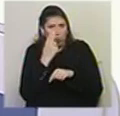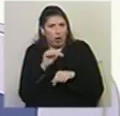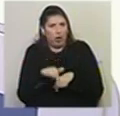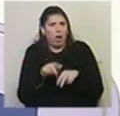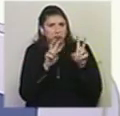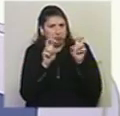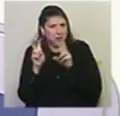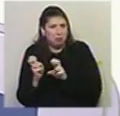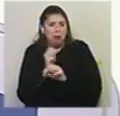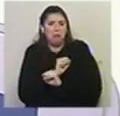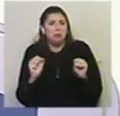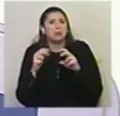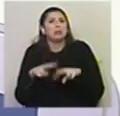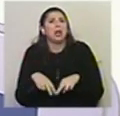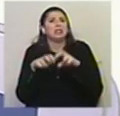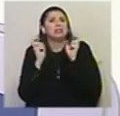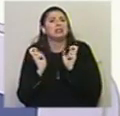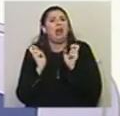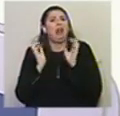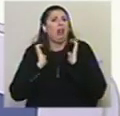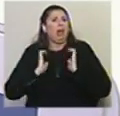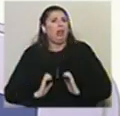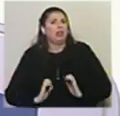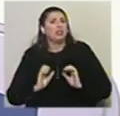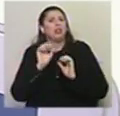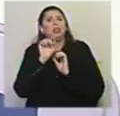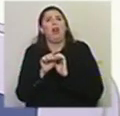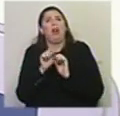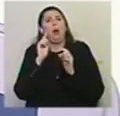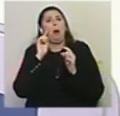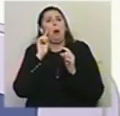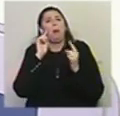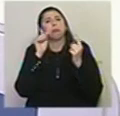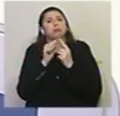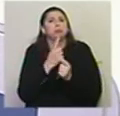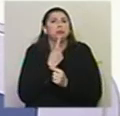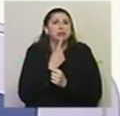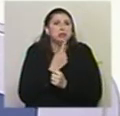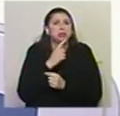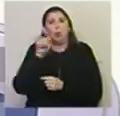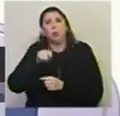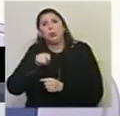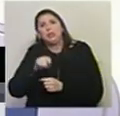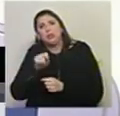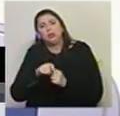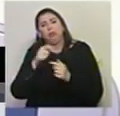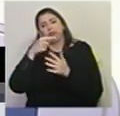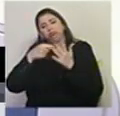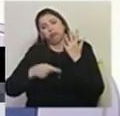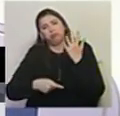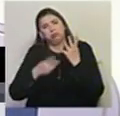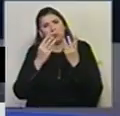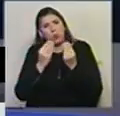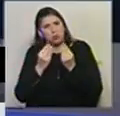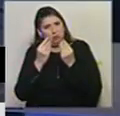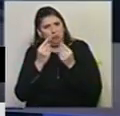Podemos analizar desde el punto de vista ético, desde el punto de vista político, desde el punto de vista jurídico, podemos analizar el tema del acceso a